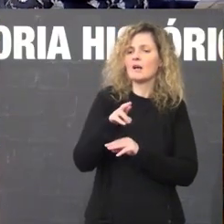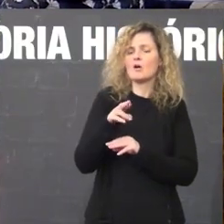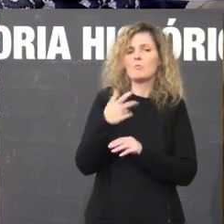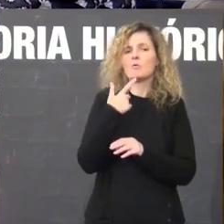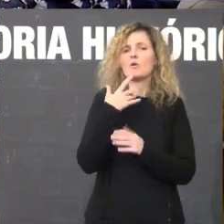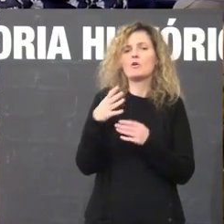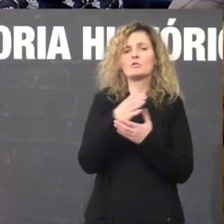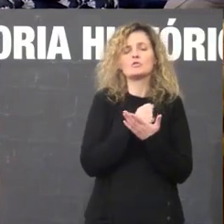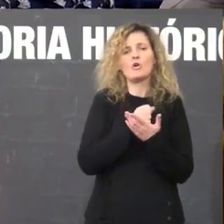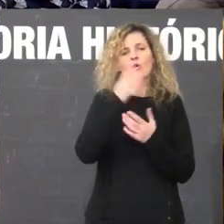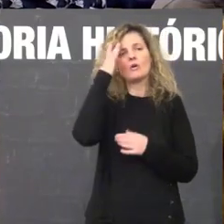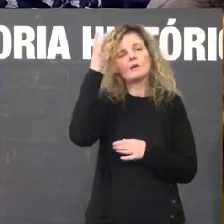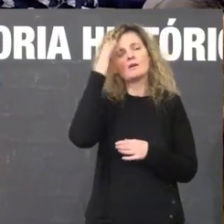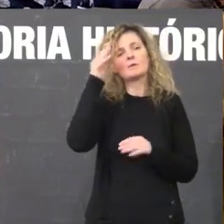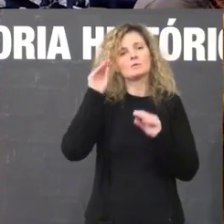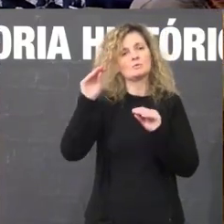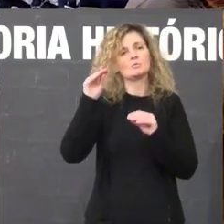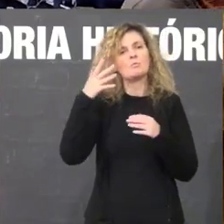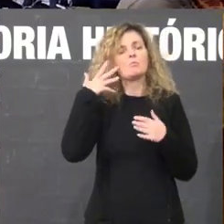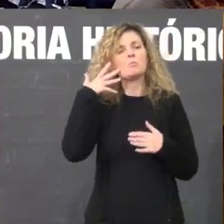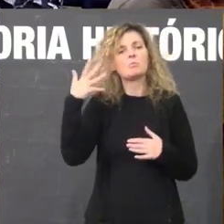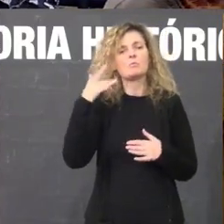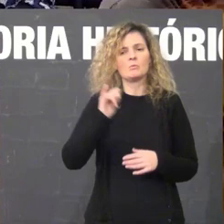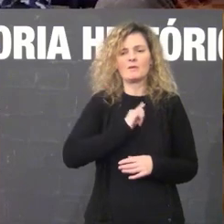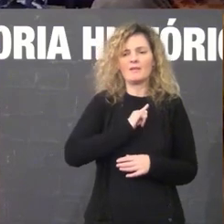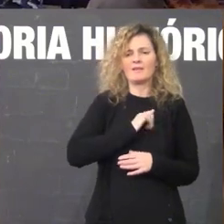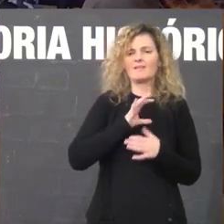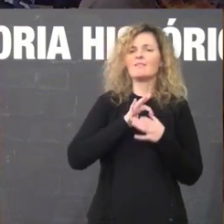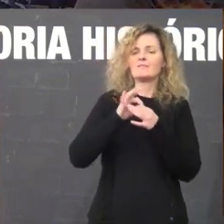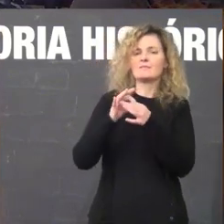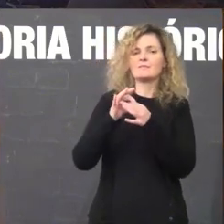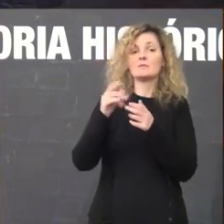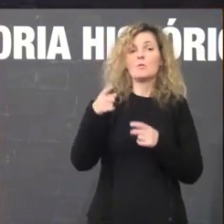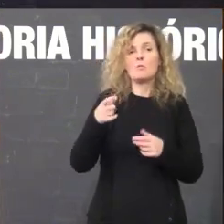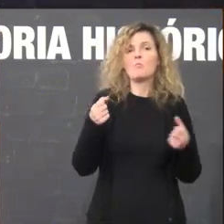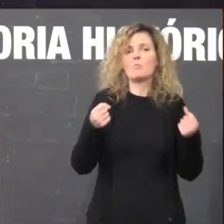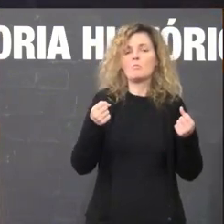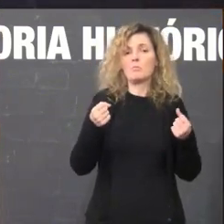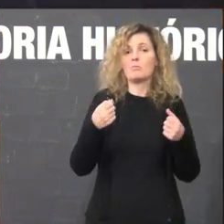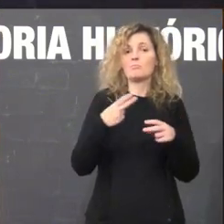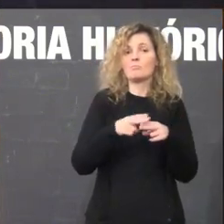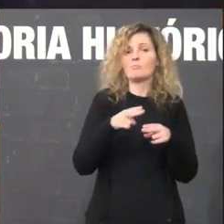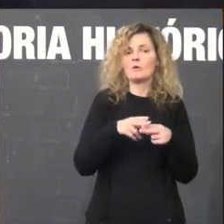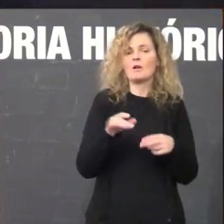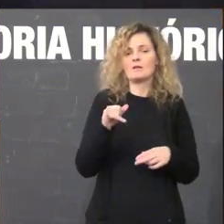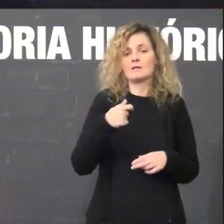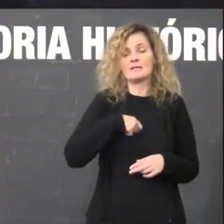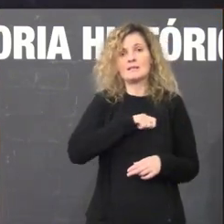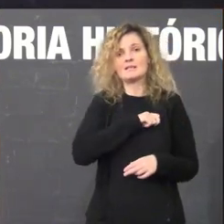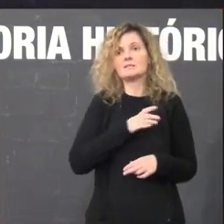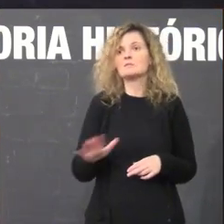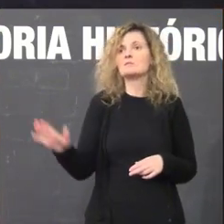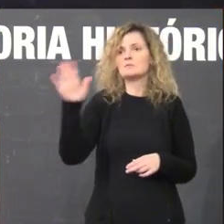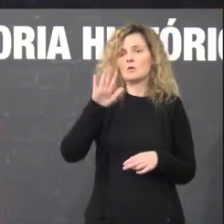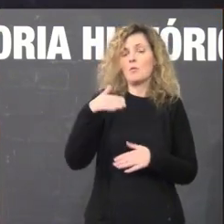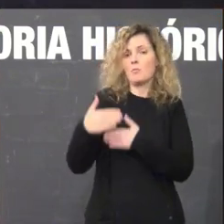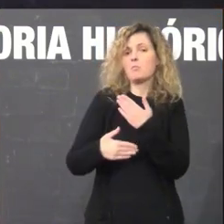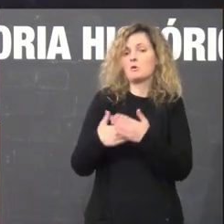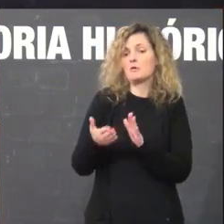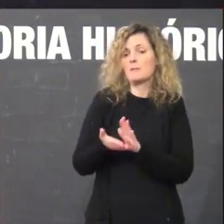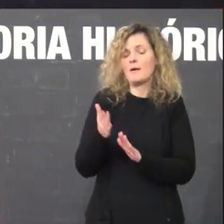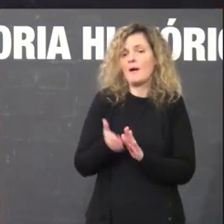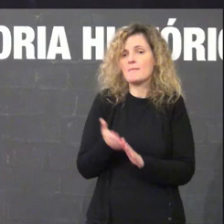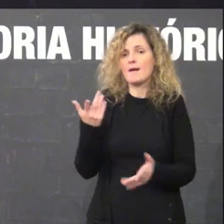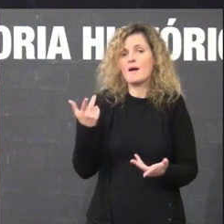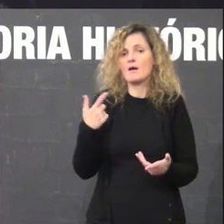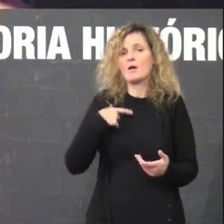pues toda una serie de imaginarios populares y de identidad que tiene una gran potencia política en España creo que ese proceso está por hacer todavía